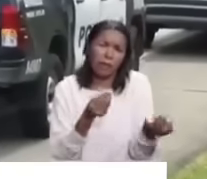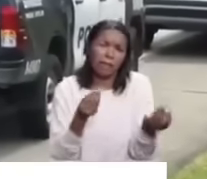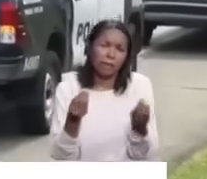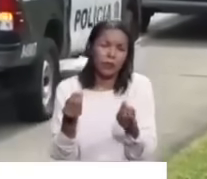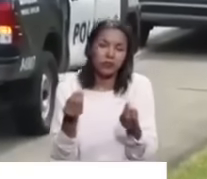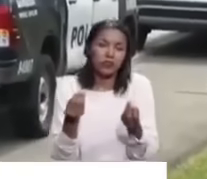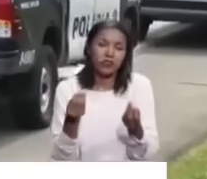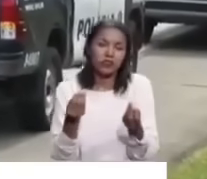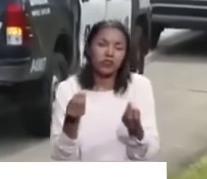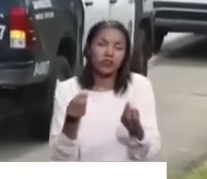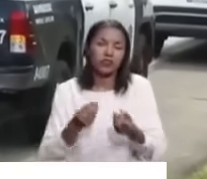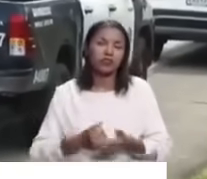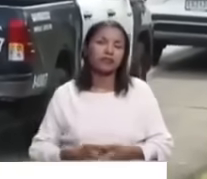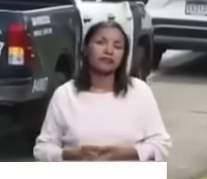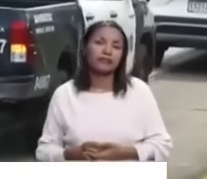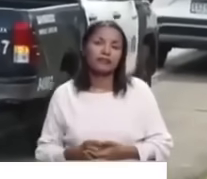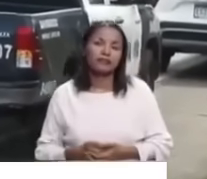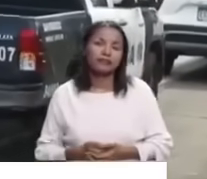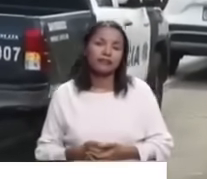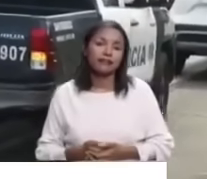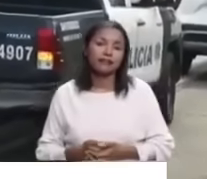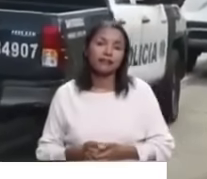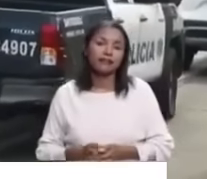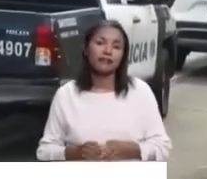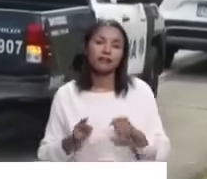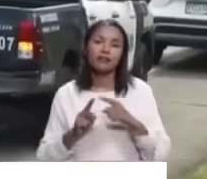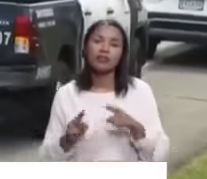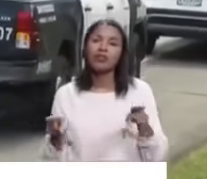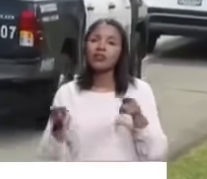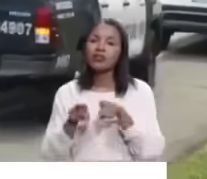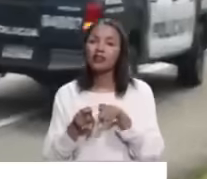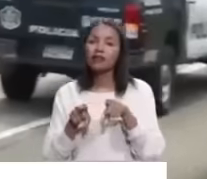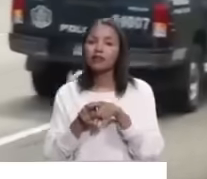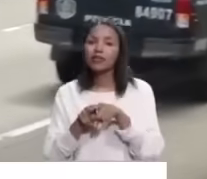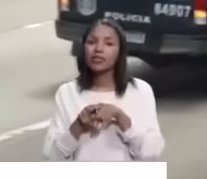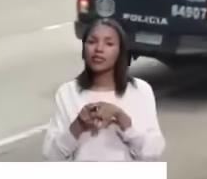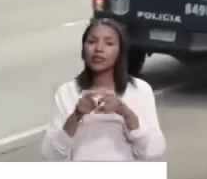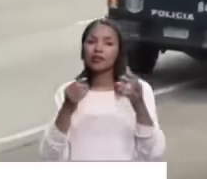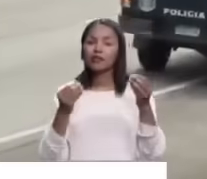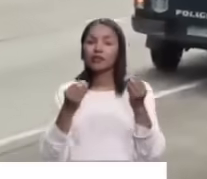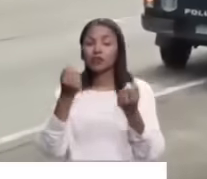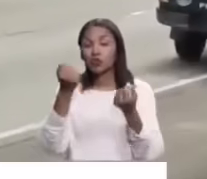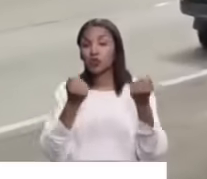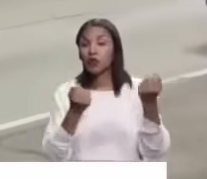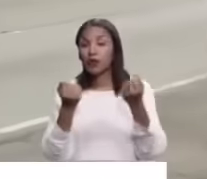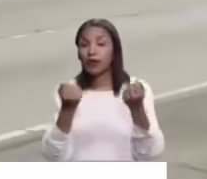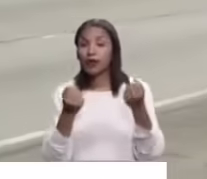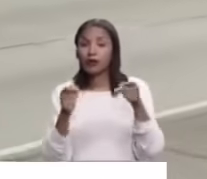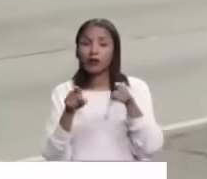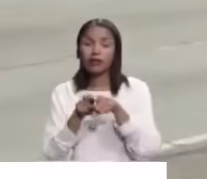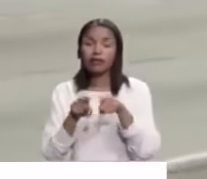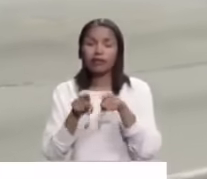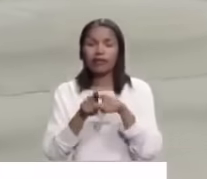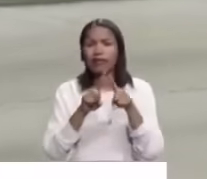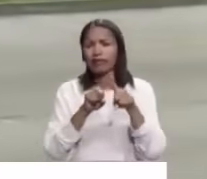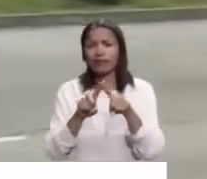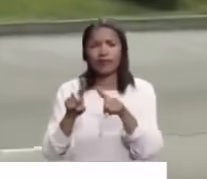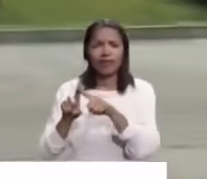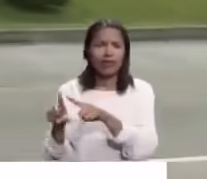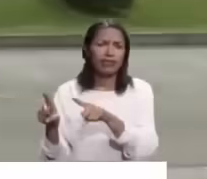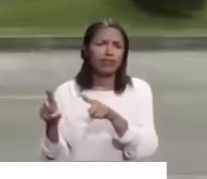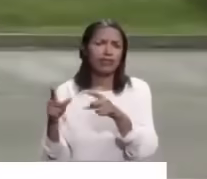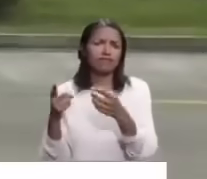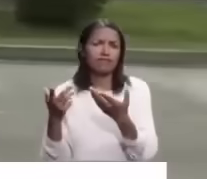este sector, y también es una vía con alta circulación de vehículos de carga, vehículos